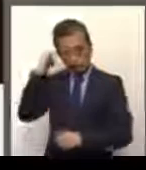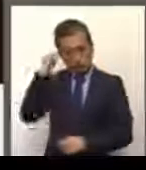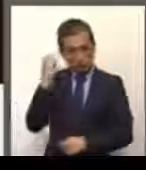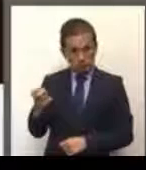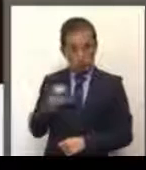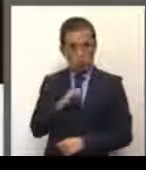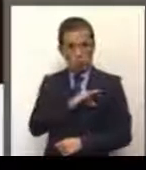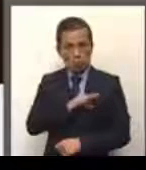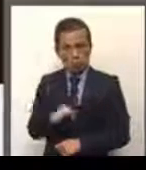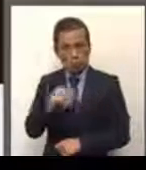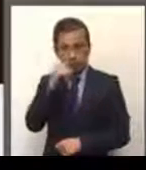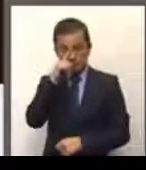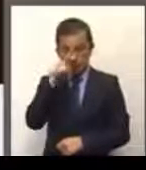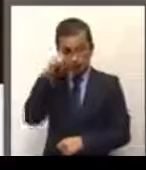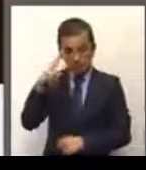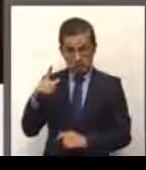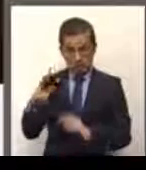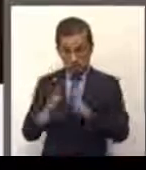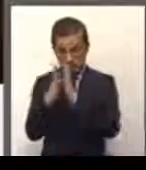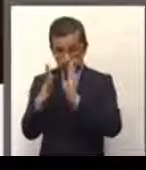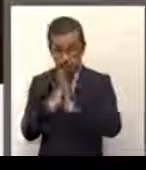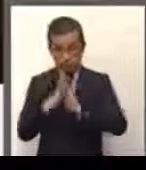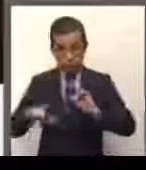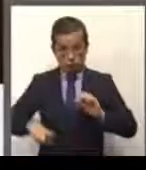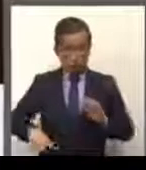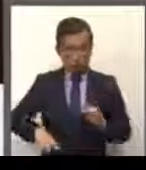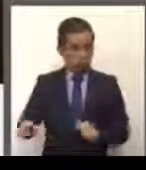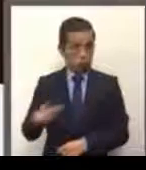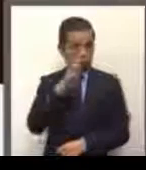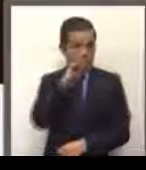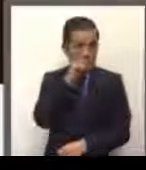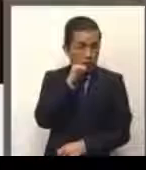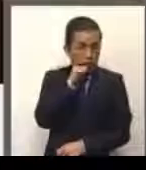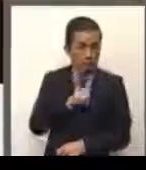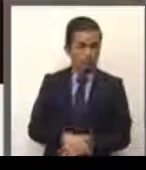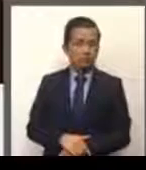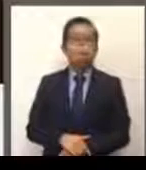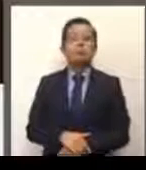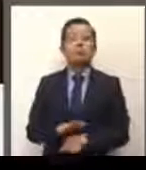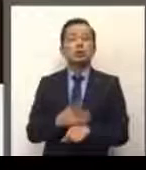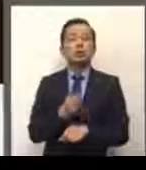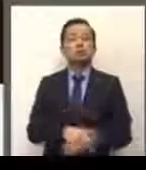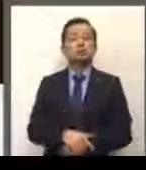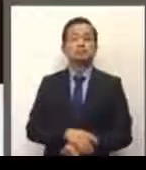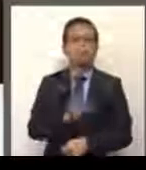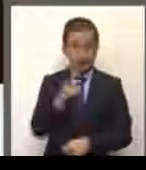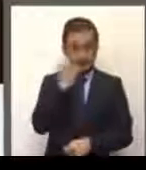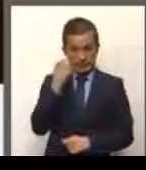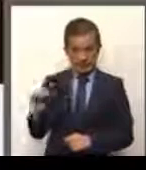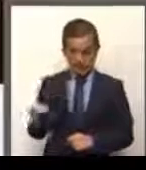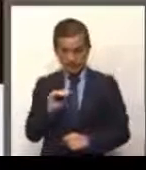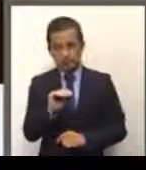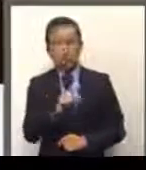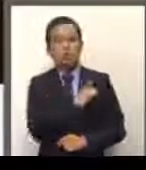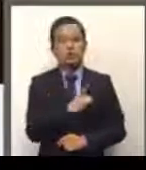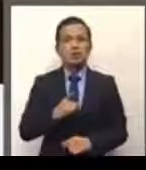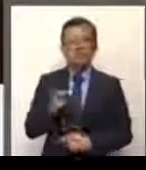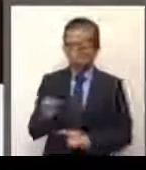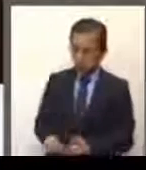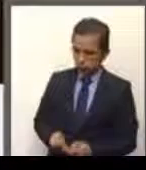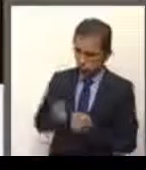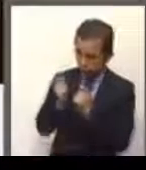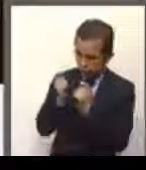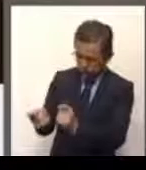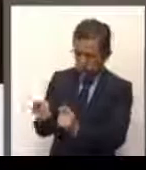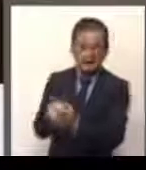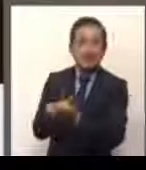parte de las estructuras de gobierno, ya que para hacerlo debería de darse el reconocimiento de sujetos de